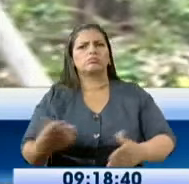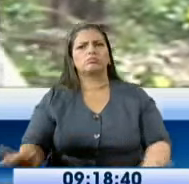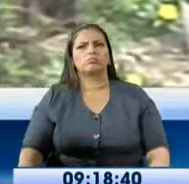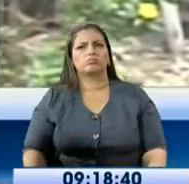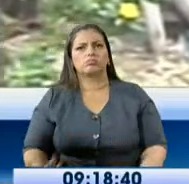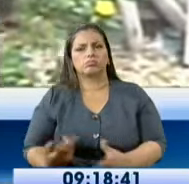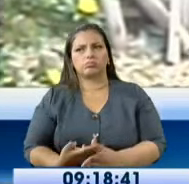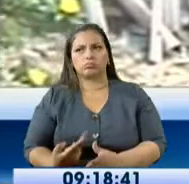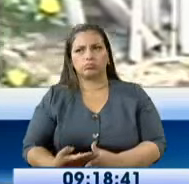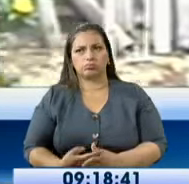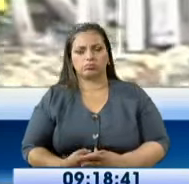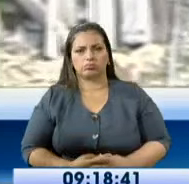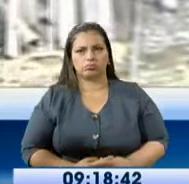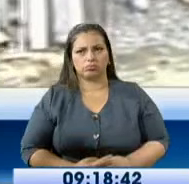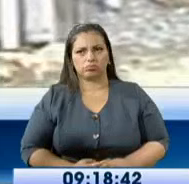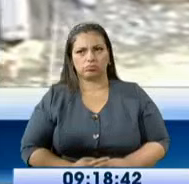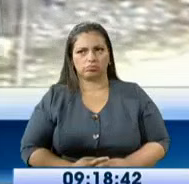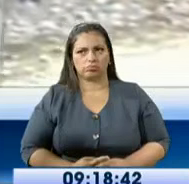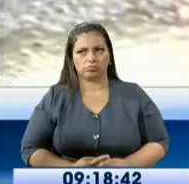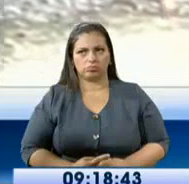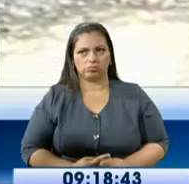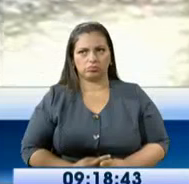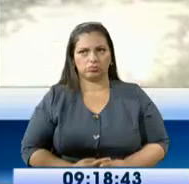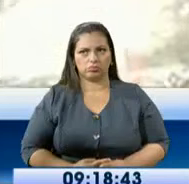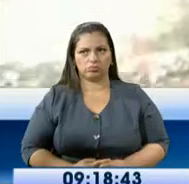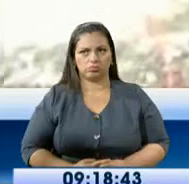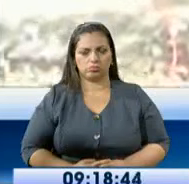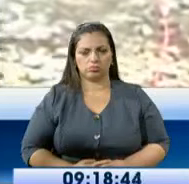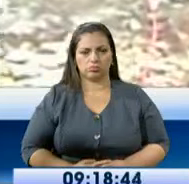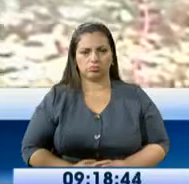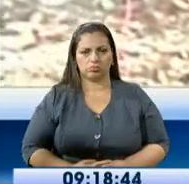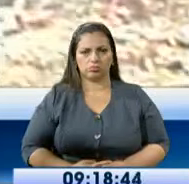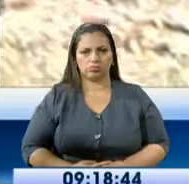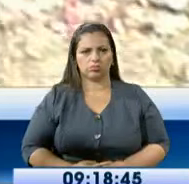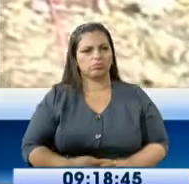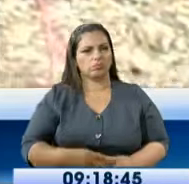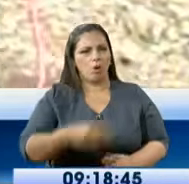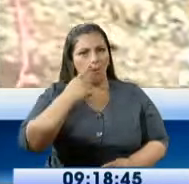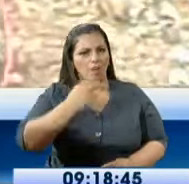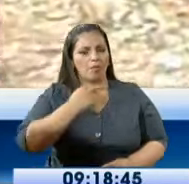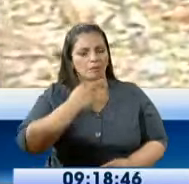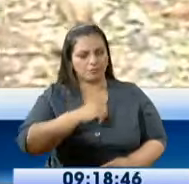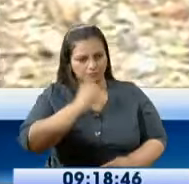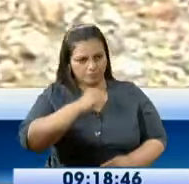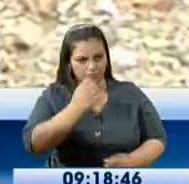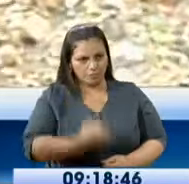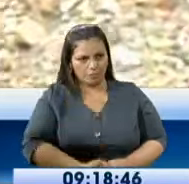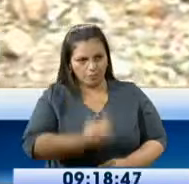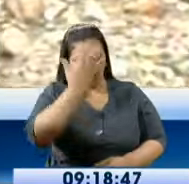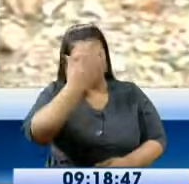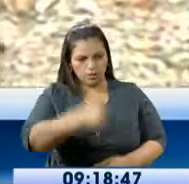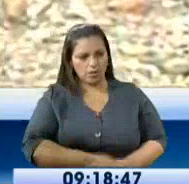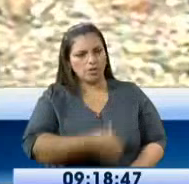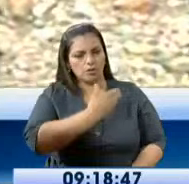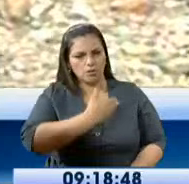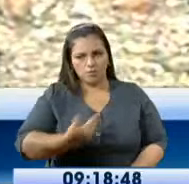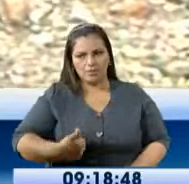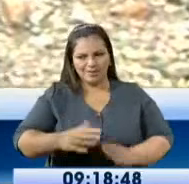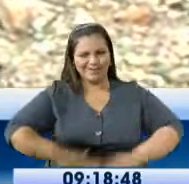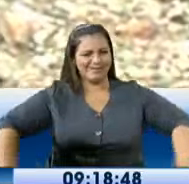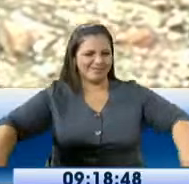sea el presidente. ¿Usted es o no el presidente de la comunidad? Sí, buenos días. Efectivamente, señorita, sigue siendo presidente por cuanto a que todavía